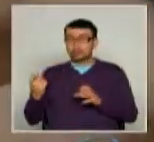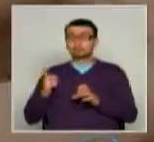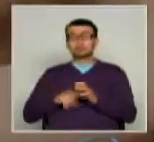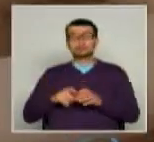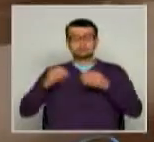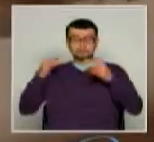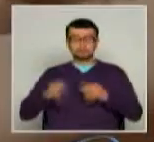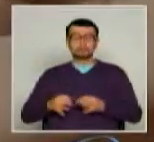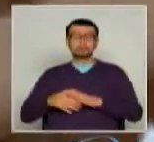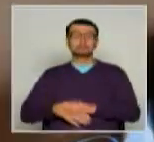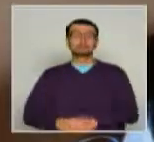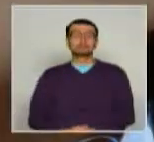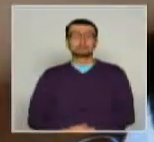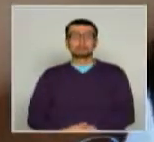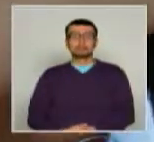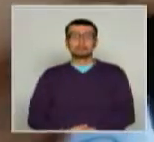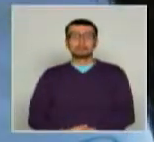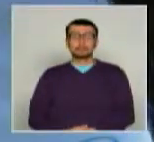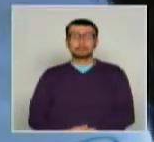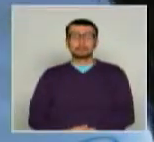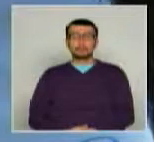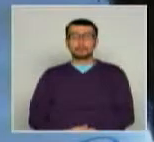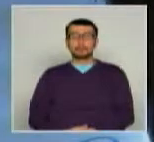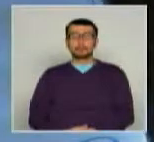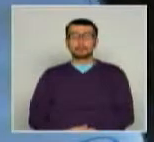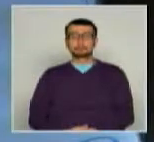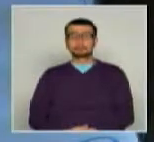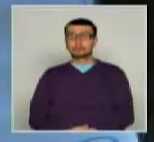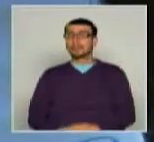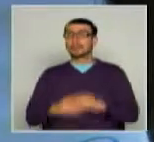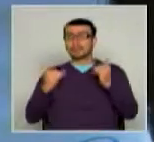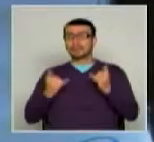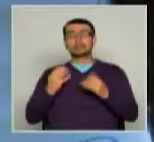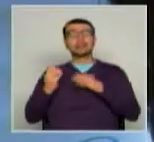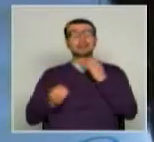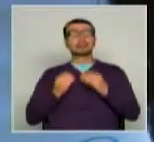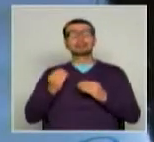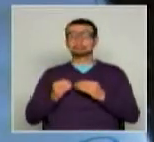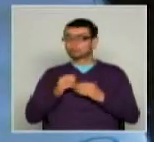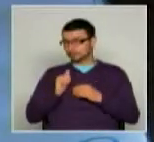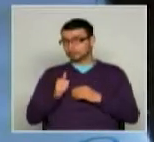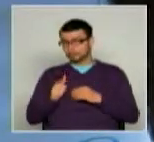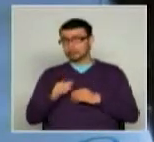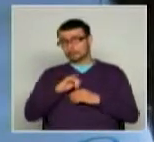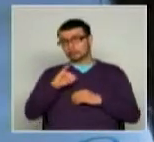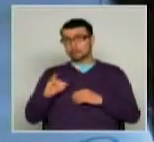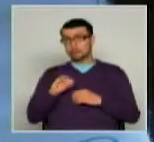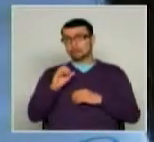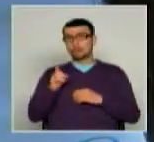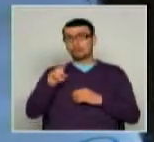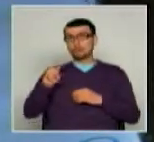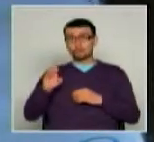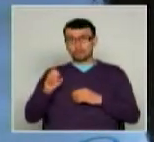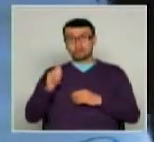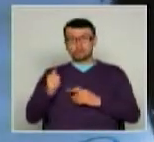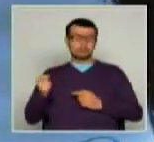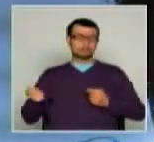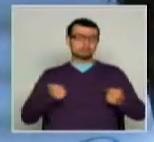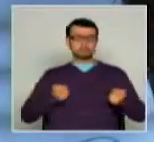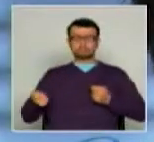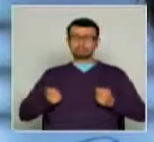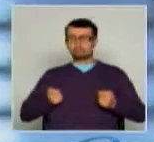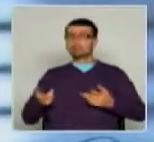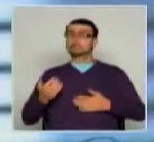más holística. Ahora vamos a proceder entonces con José. Ya trabajamos este concepto desde la auriculoterapia en el manejo del